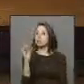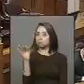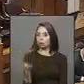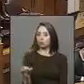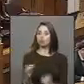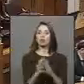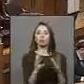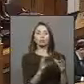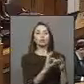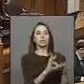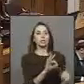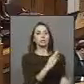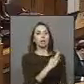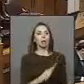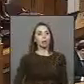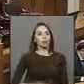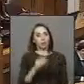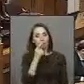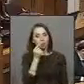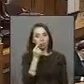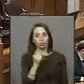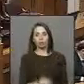gracias. Señor diputado, muchas gracias.